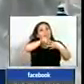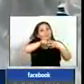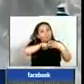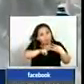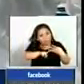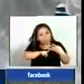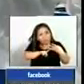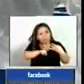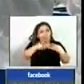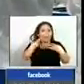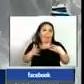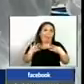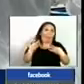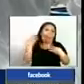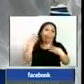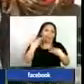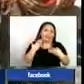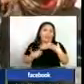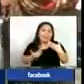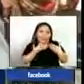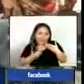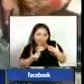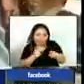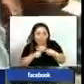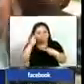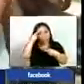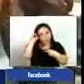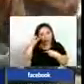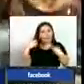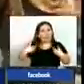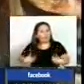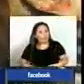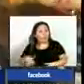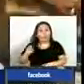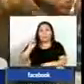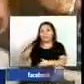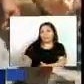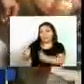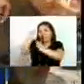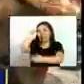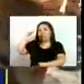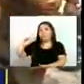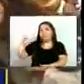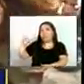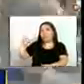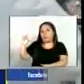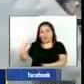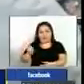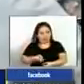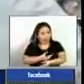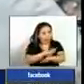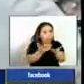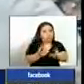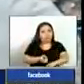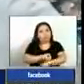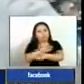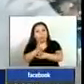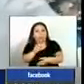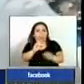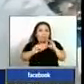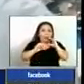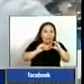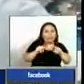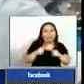unirse a los síntomas que ya les mencionaba anteriormente y que la CDC ha estado compartiendo a través de todos sus